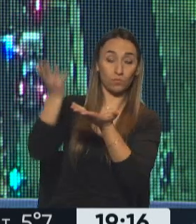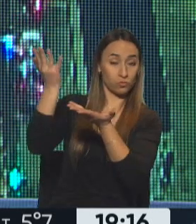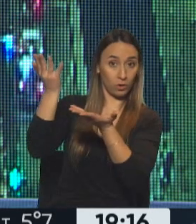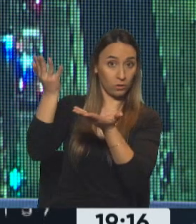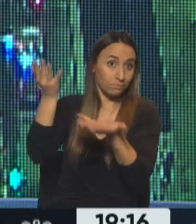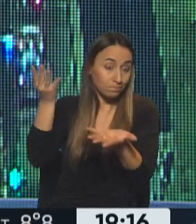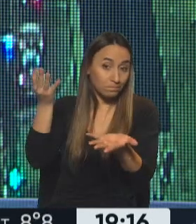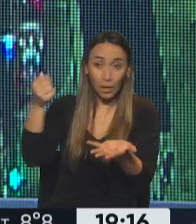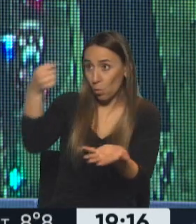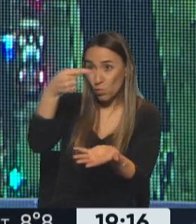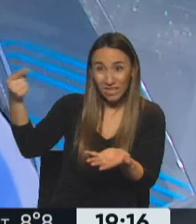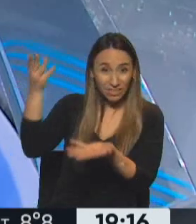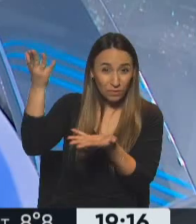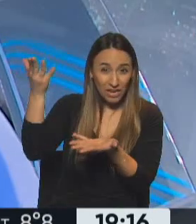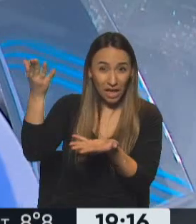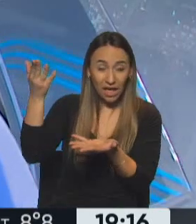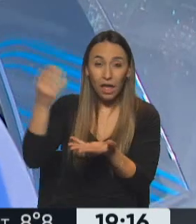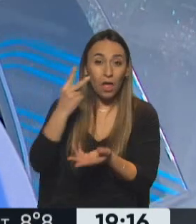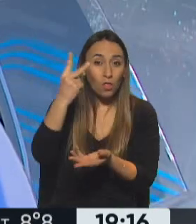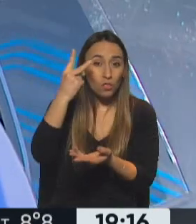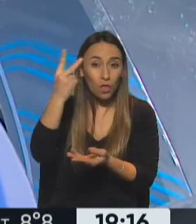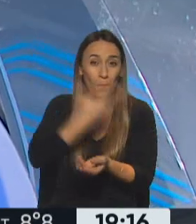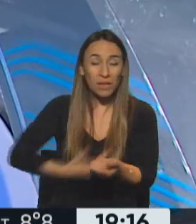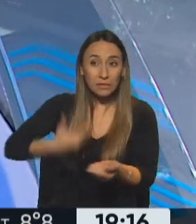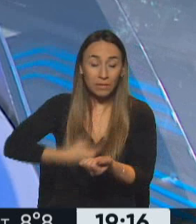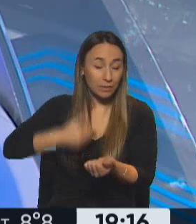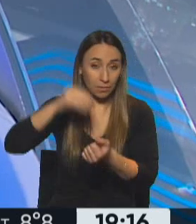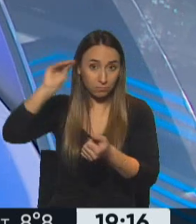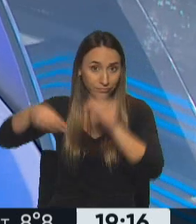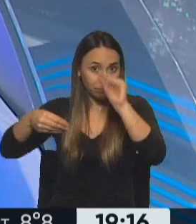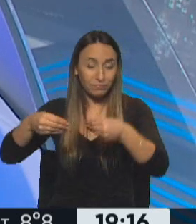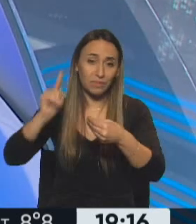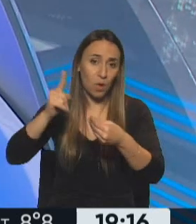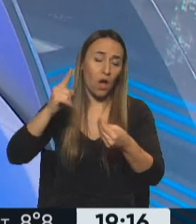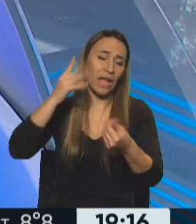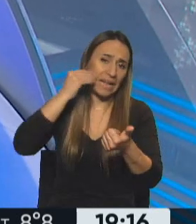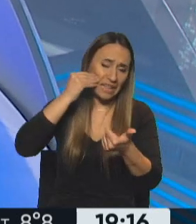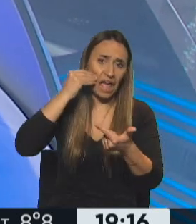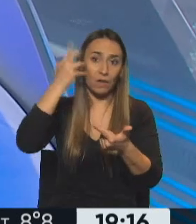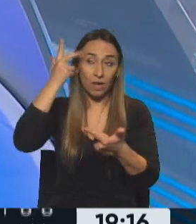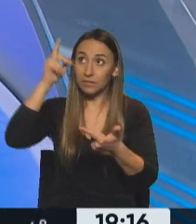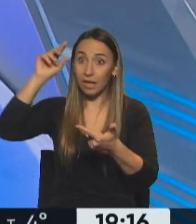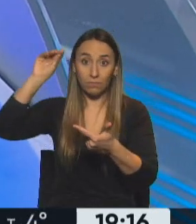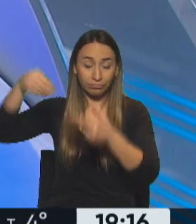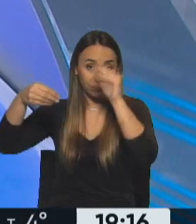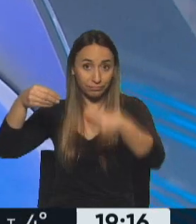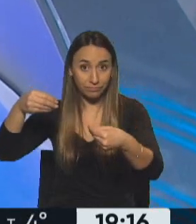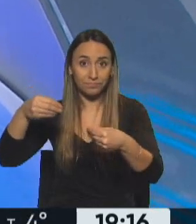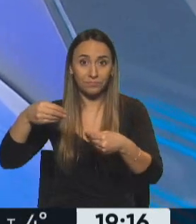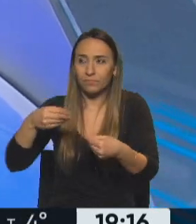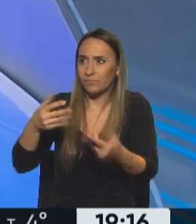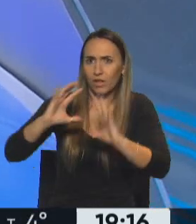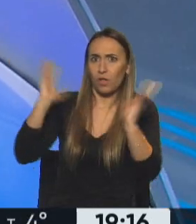semana cayeron 2 primeros ministros como de Inglaterra y Francia. Un momento en el mundo que Alemania